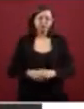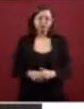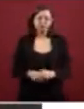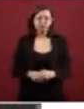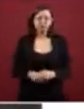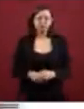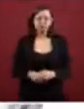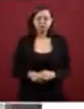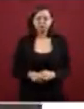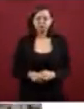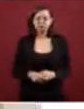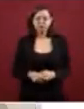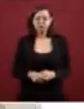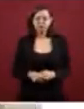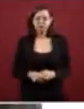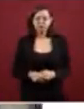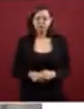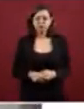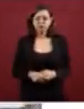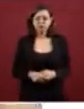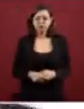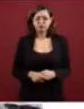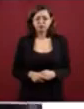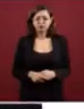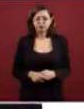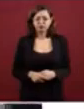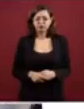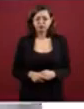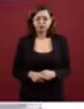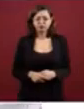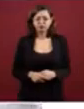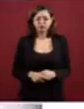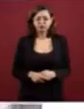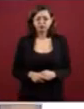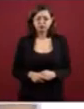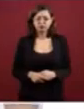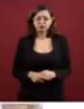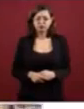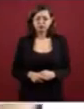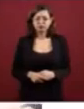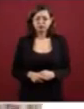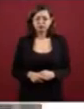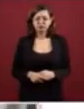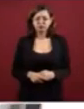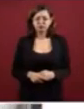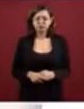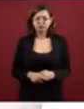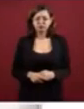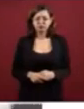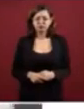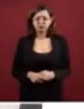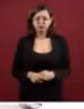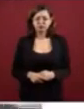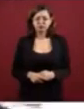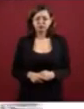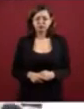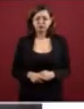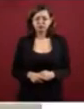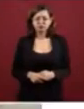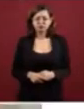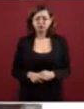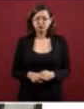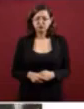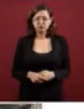hermano. Tranquilo, señora. Ven, Ovidio, venga, tranquilo, salga aquí, venga. Tranquilo,